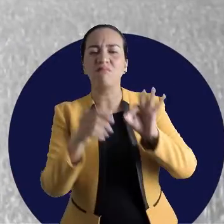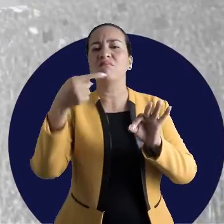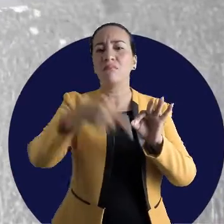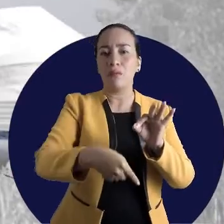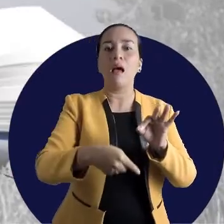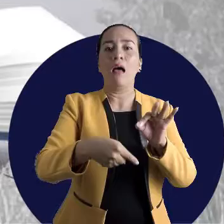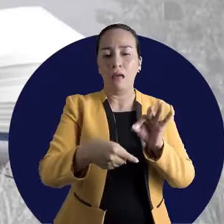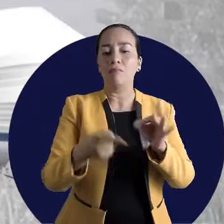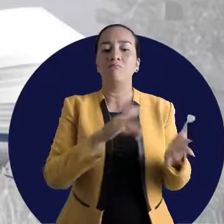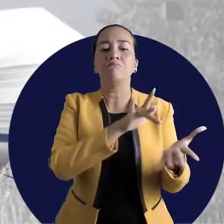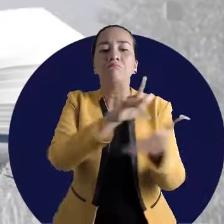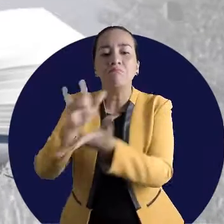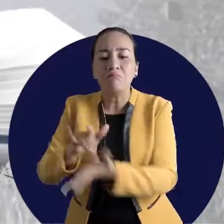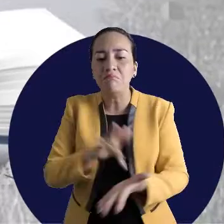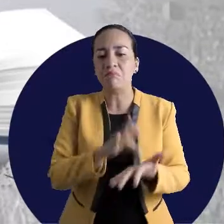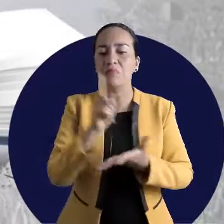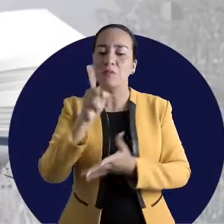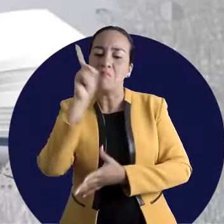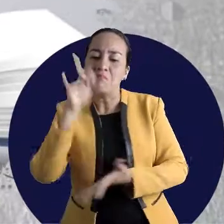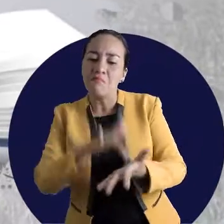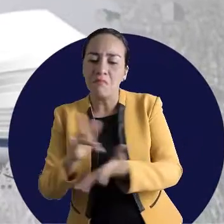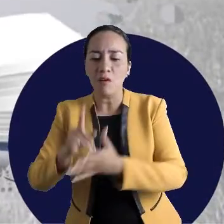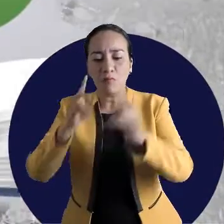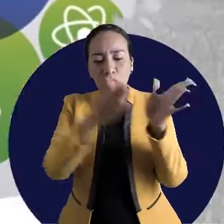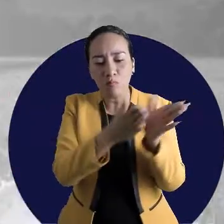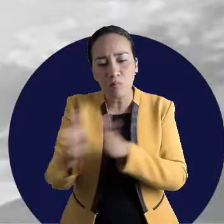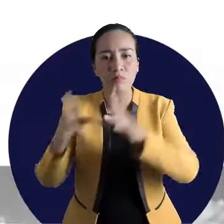Participar o no en procesos de investigación.